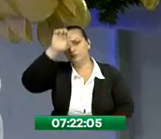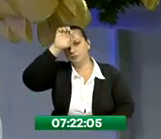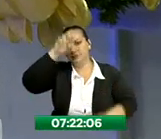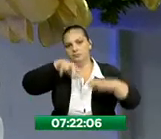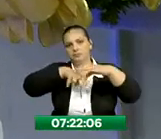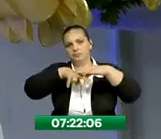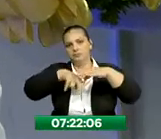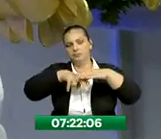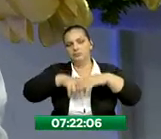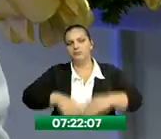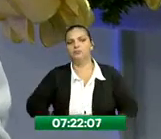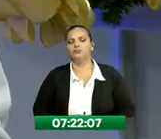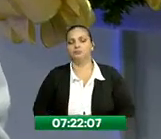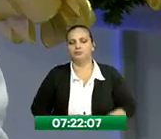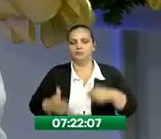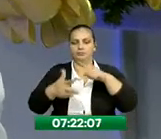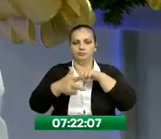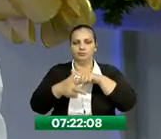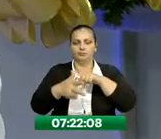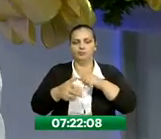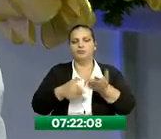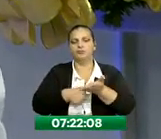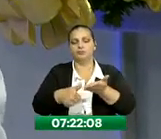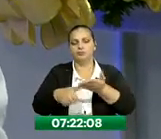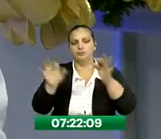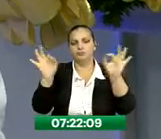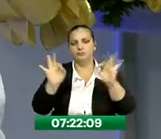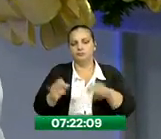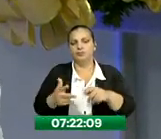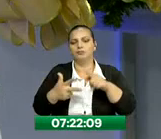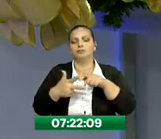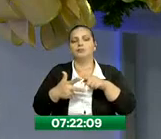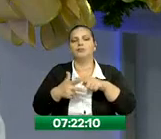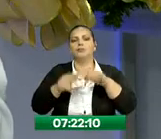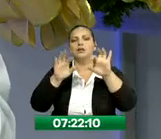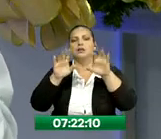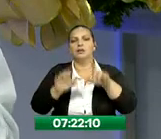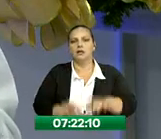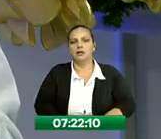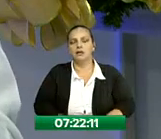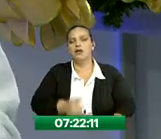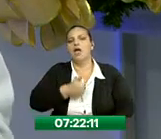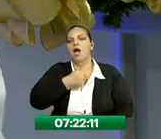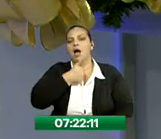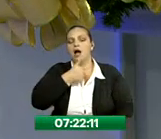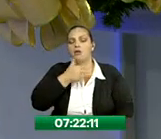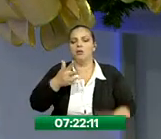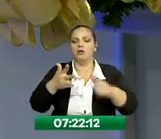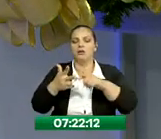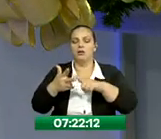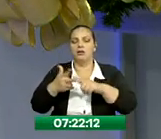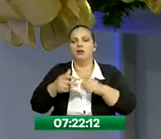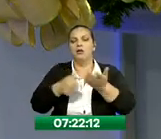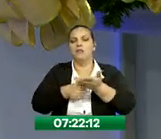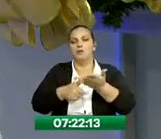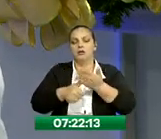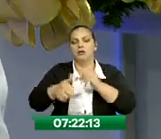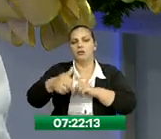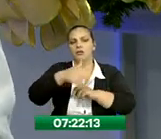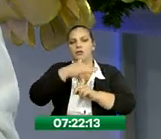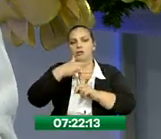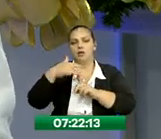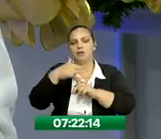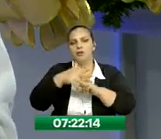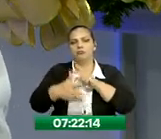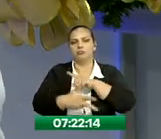entidades en primera instancia, el Ministerio de Energía, la Secretaría del Agua y el Ministerio de Ambiente, lo que trata es de tener